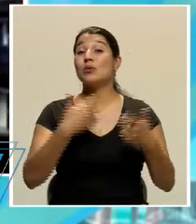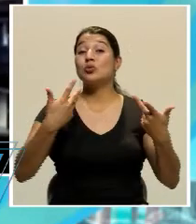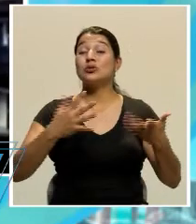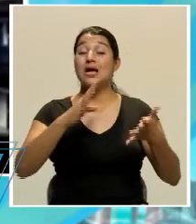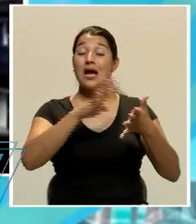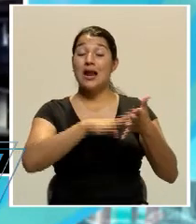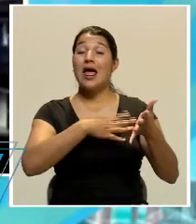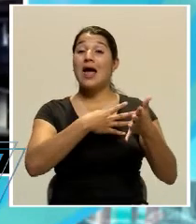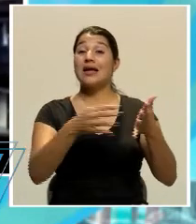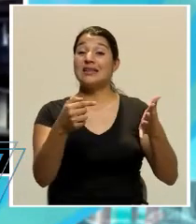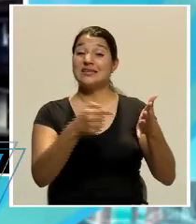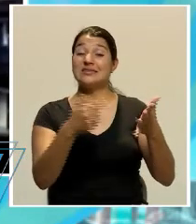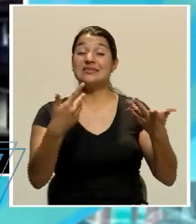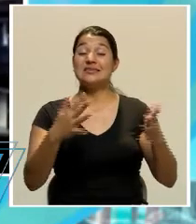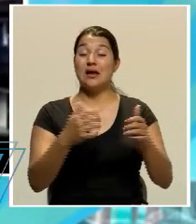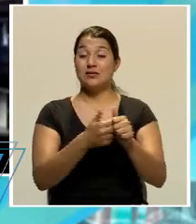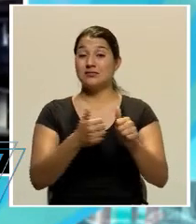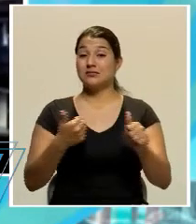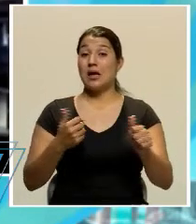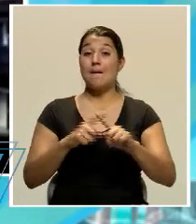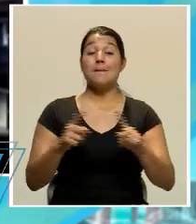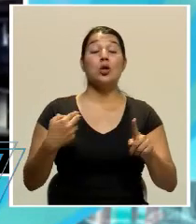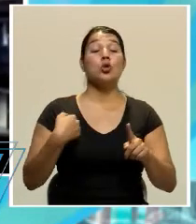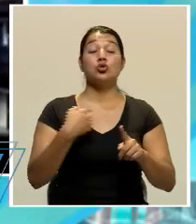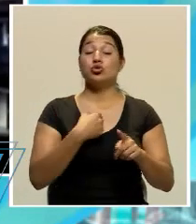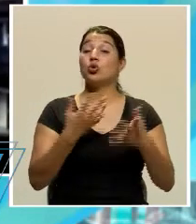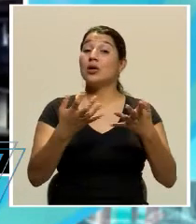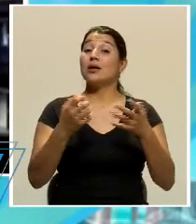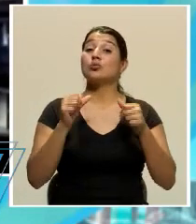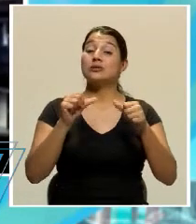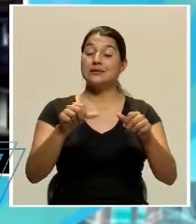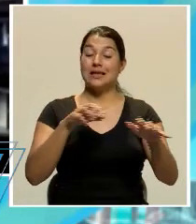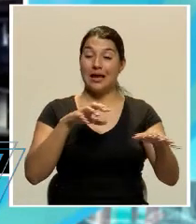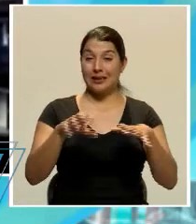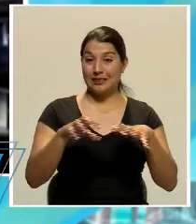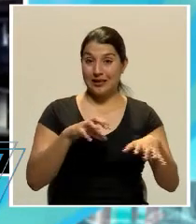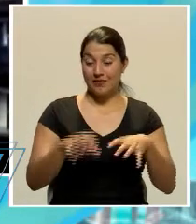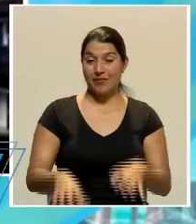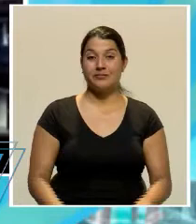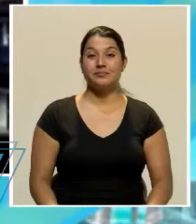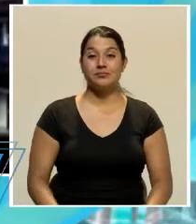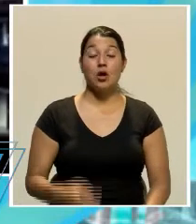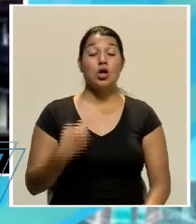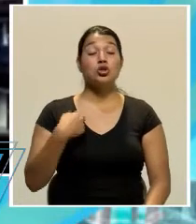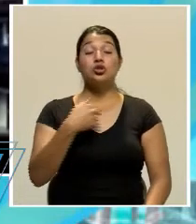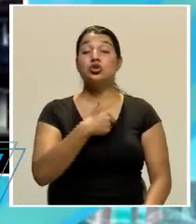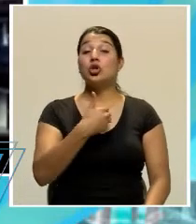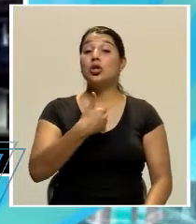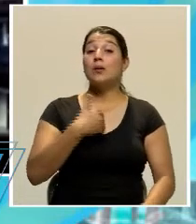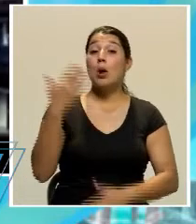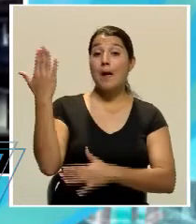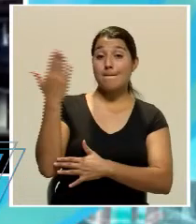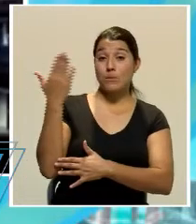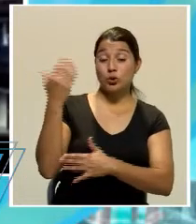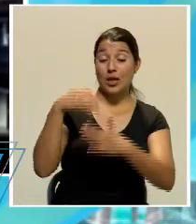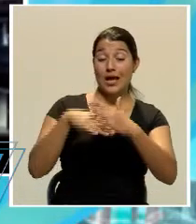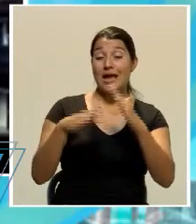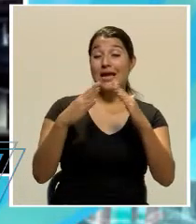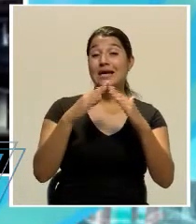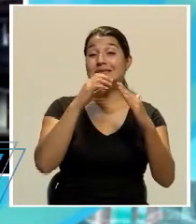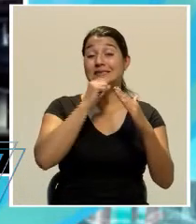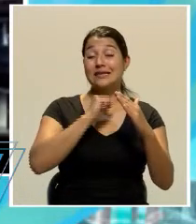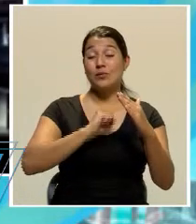se ha trazado, pero que la vamos a mantener activa. Tenemos exposiciones en las antiguas casas de